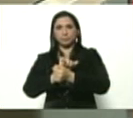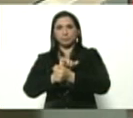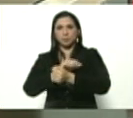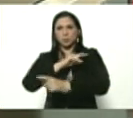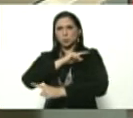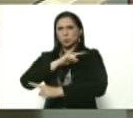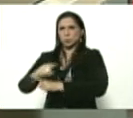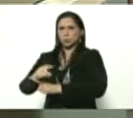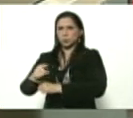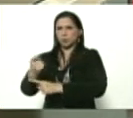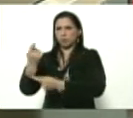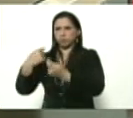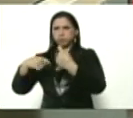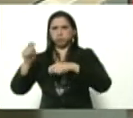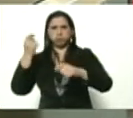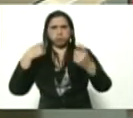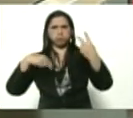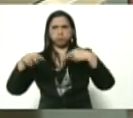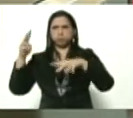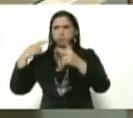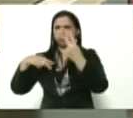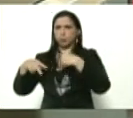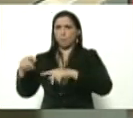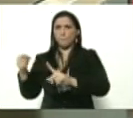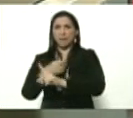acusándolos de contrabandistas, los maltrataron.